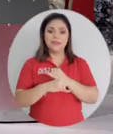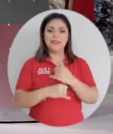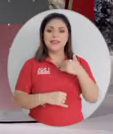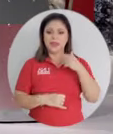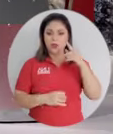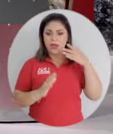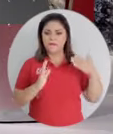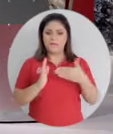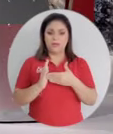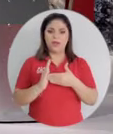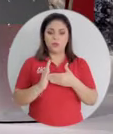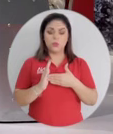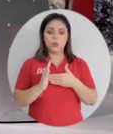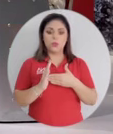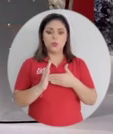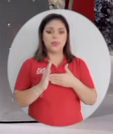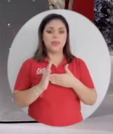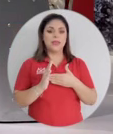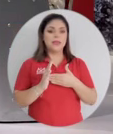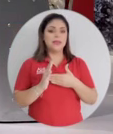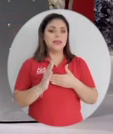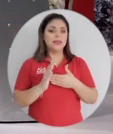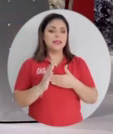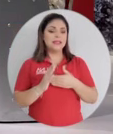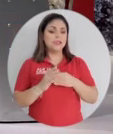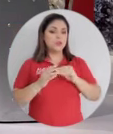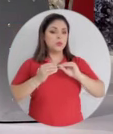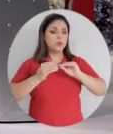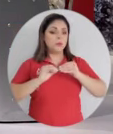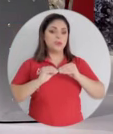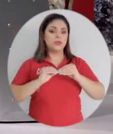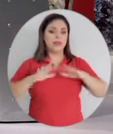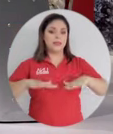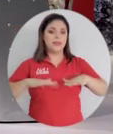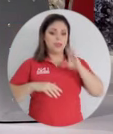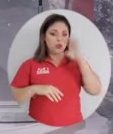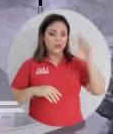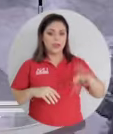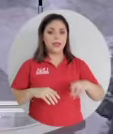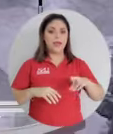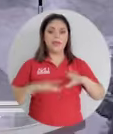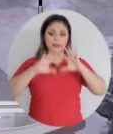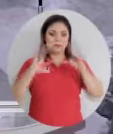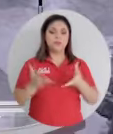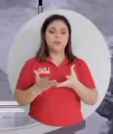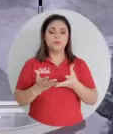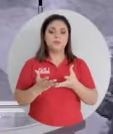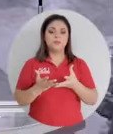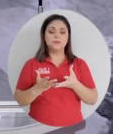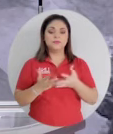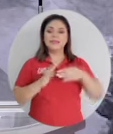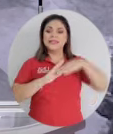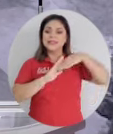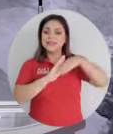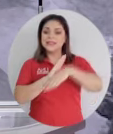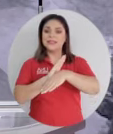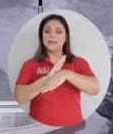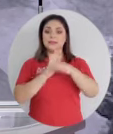dice, un efecto directo en los números costarricenses y de todos los países del mundo. La